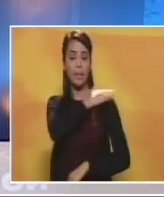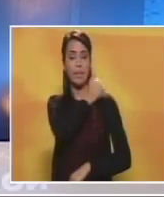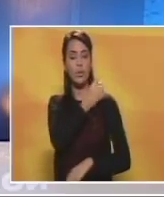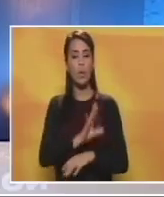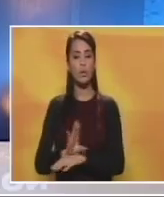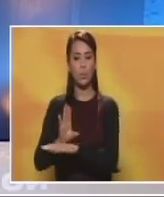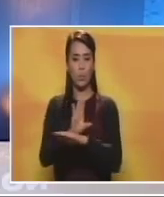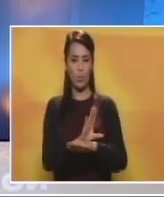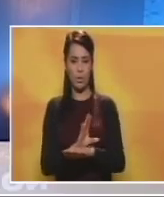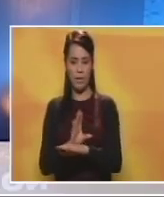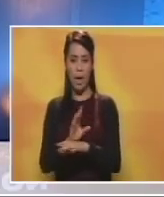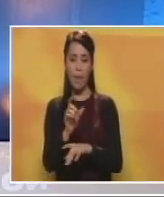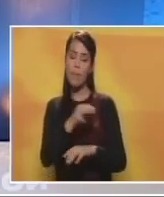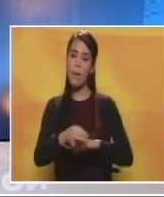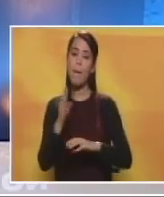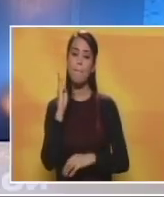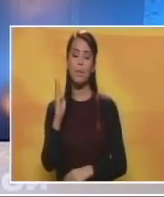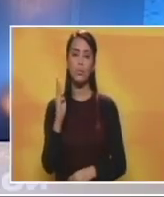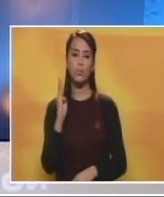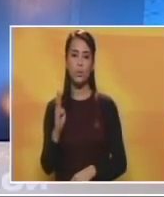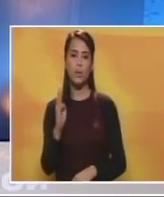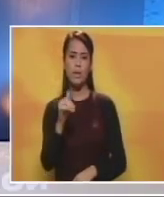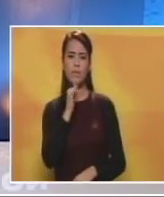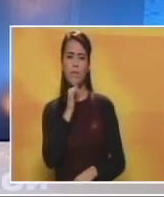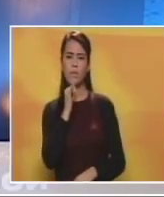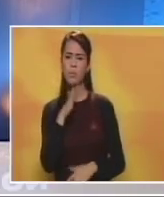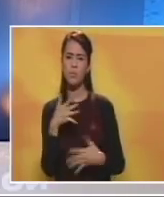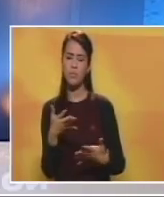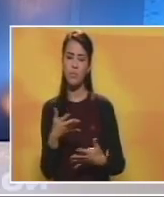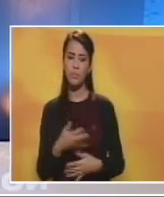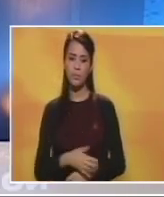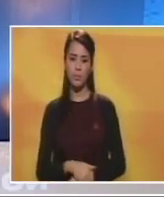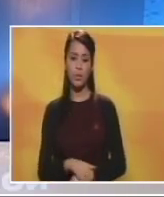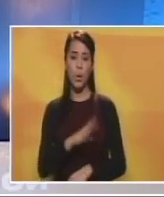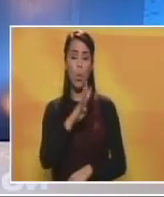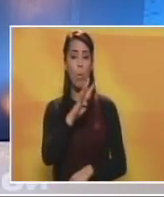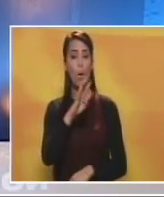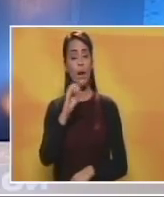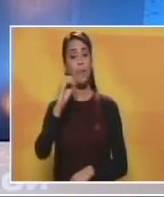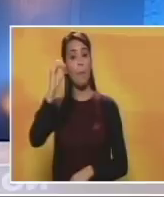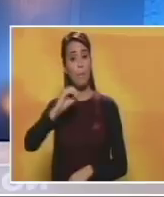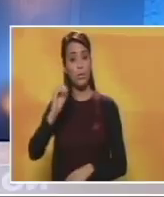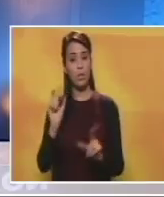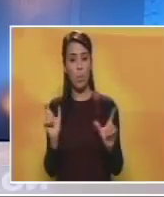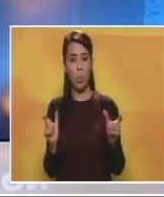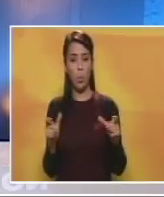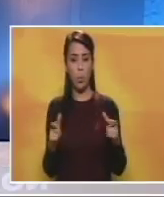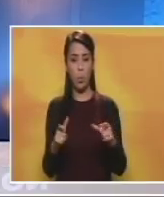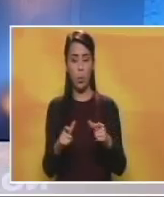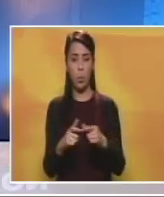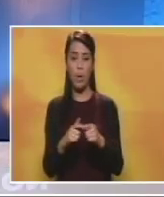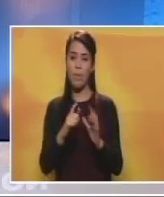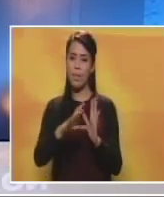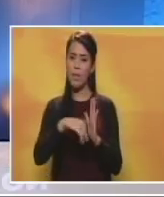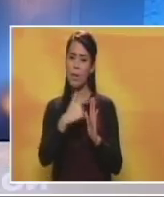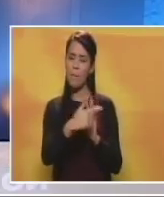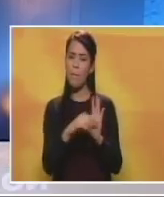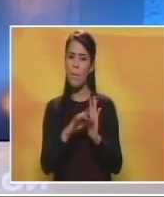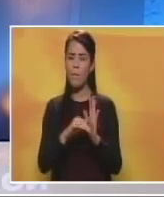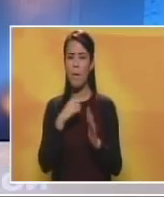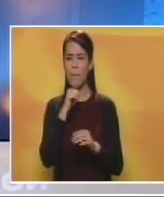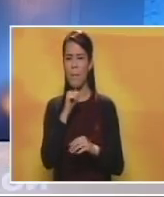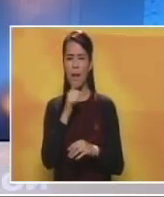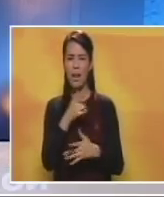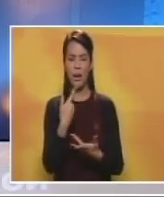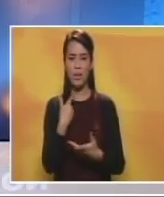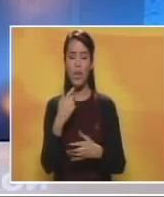Seguridad Ciudadana del municipio de Baruta, Manuel Tangir, señaló que ha habido un 40% de disminución total de los delitos con respecto al primer